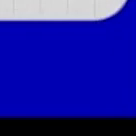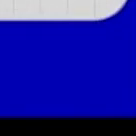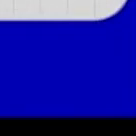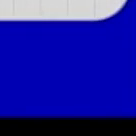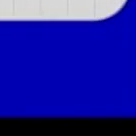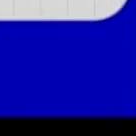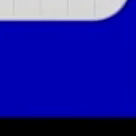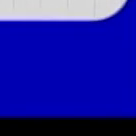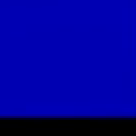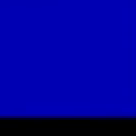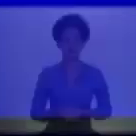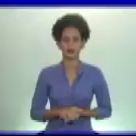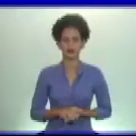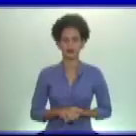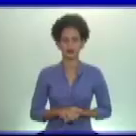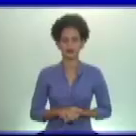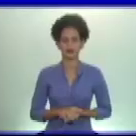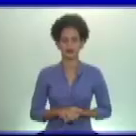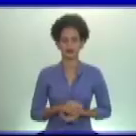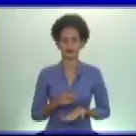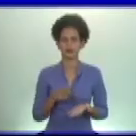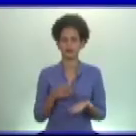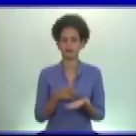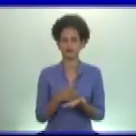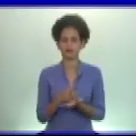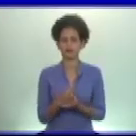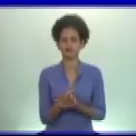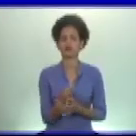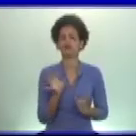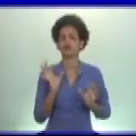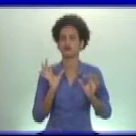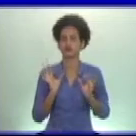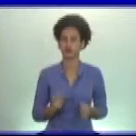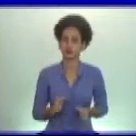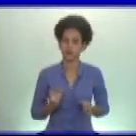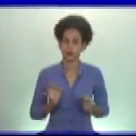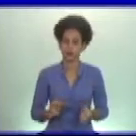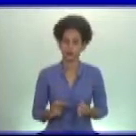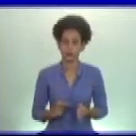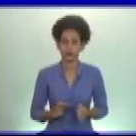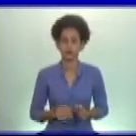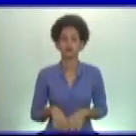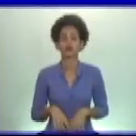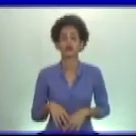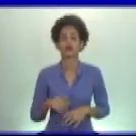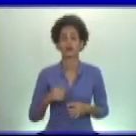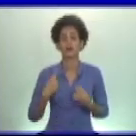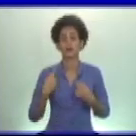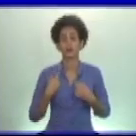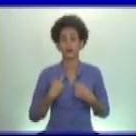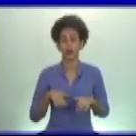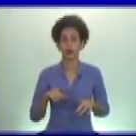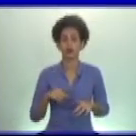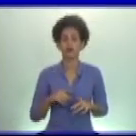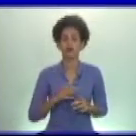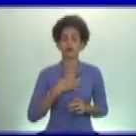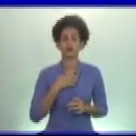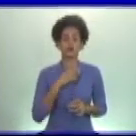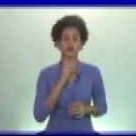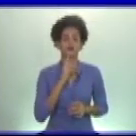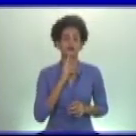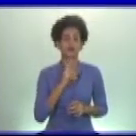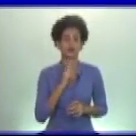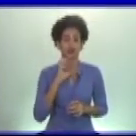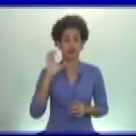Bien, vamos entonces a continuar. Seguimos con la misma función, lo que ahora tenemos que responder, por tanto no tienen que volver a dibujarla,